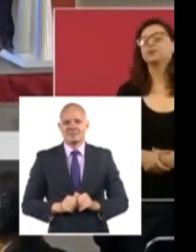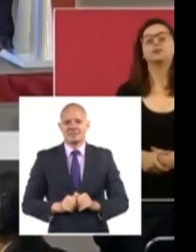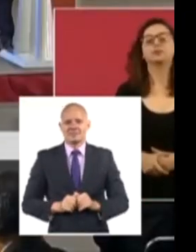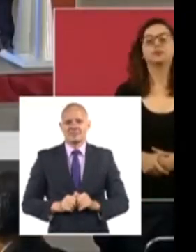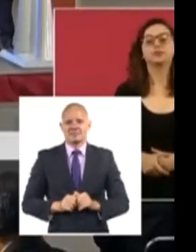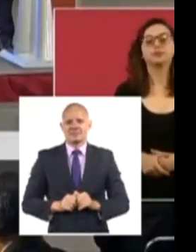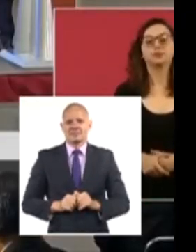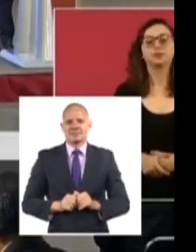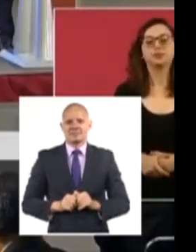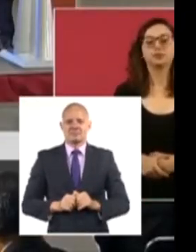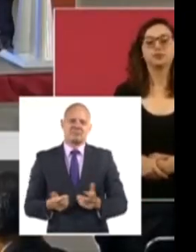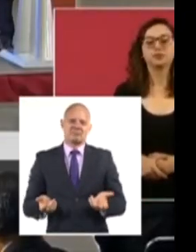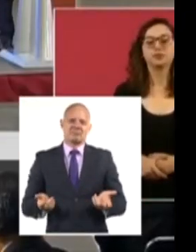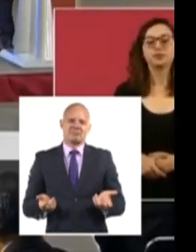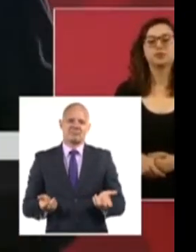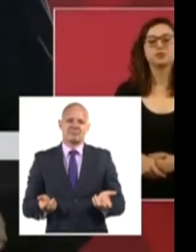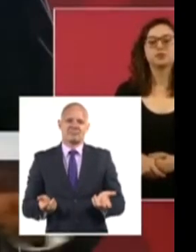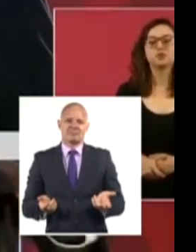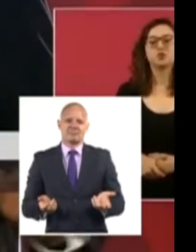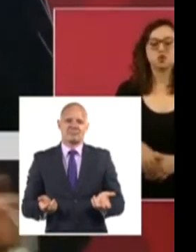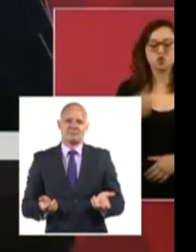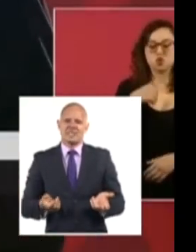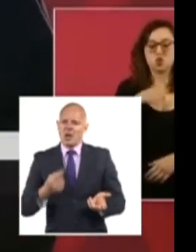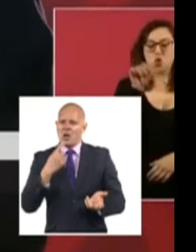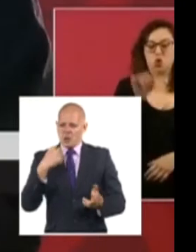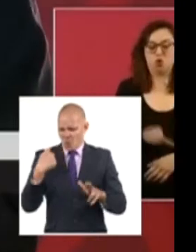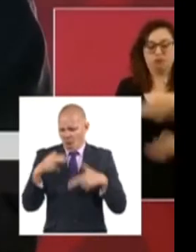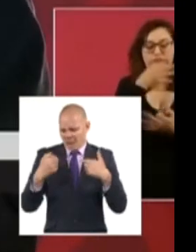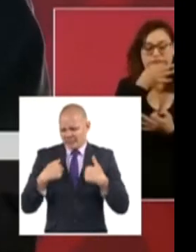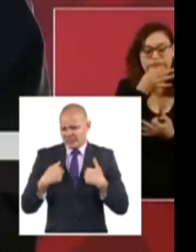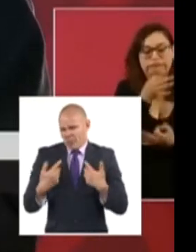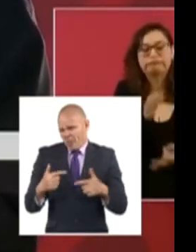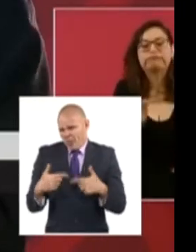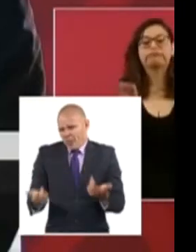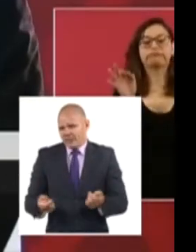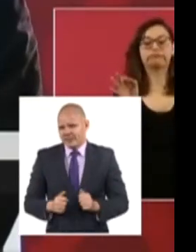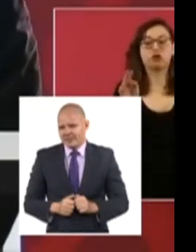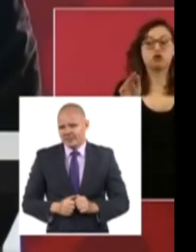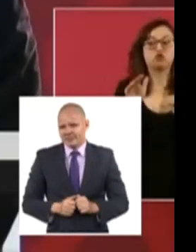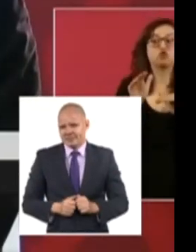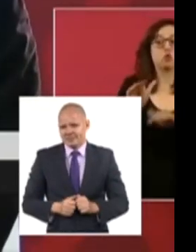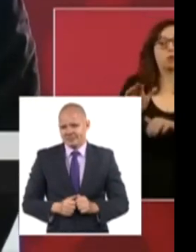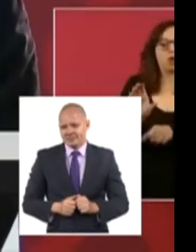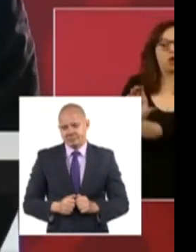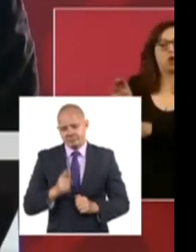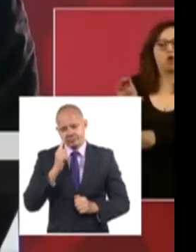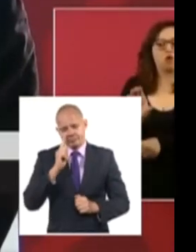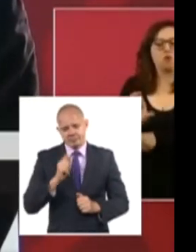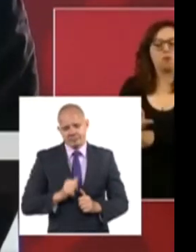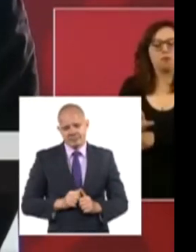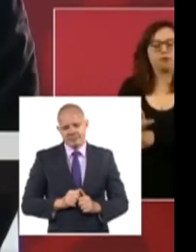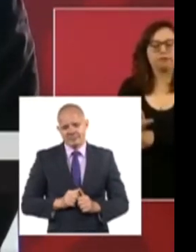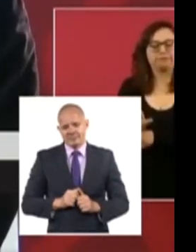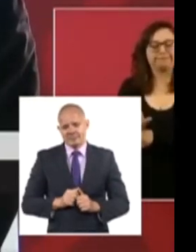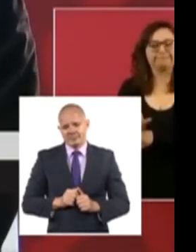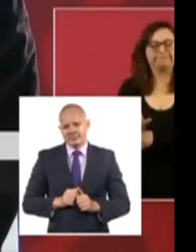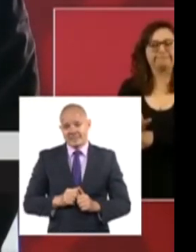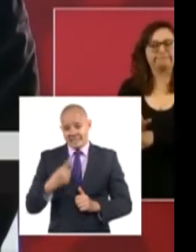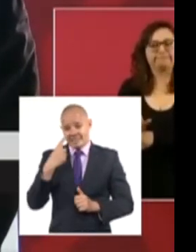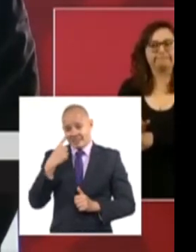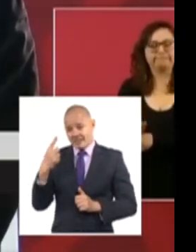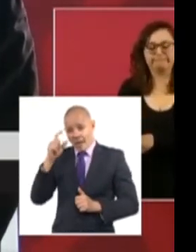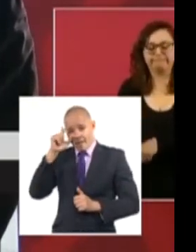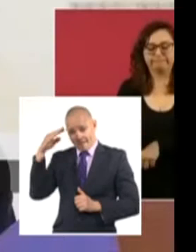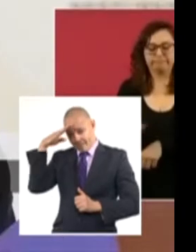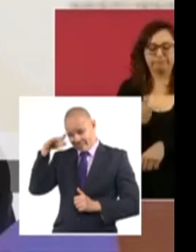lo hago por qué si alguien ha padecido y no